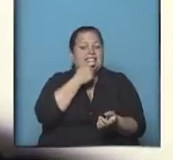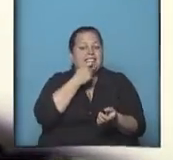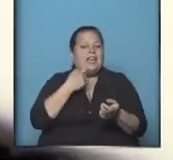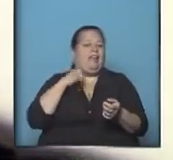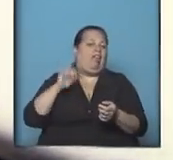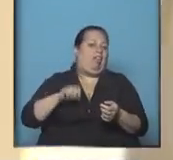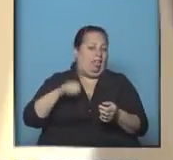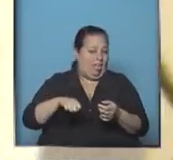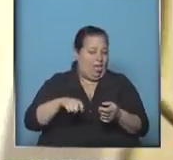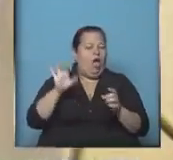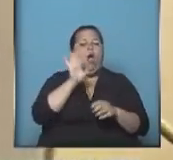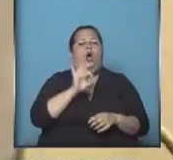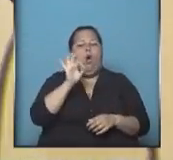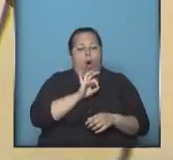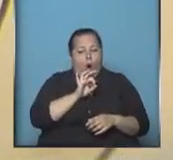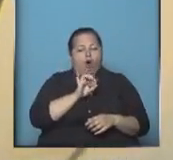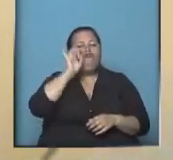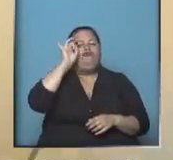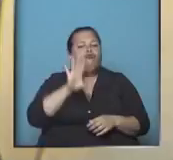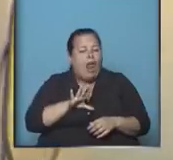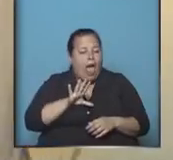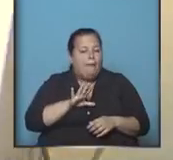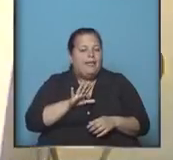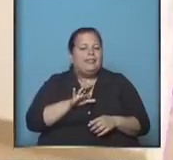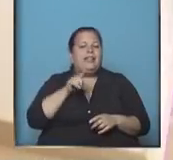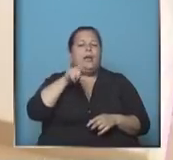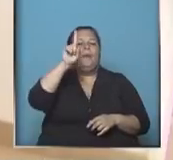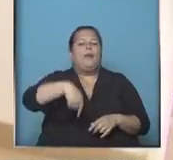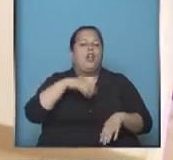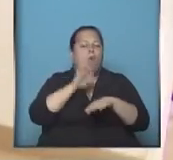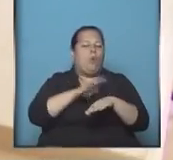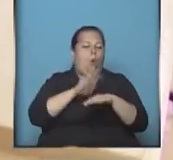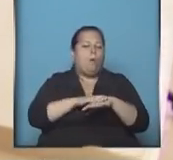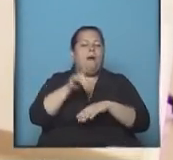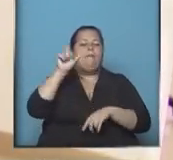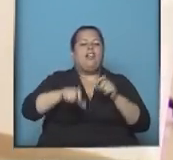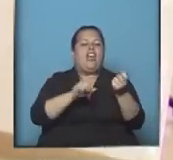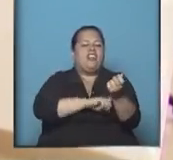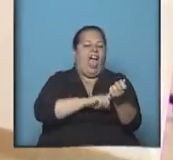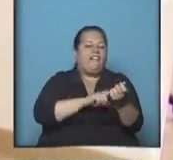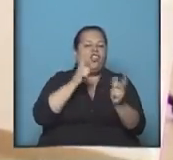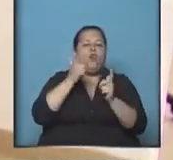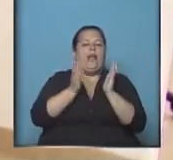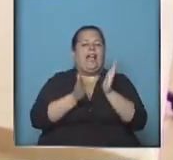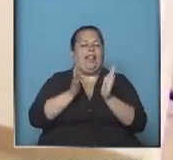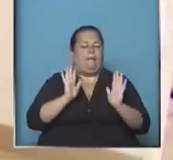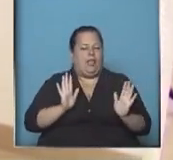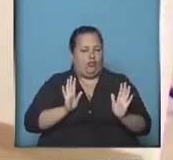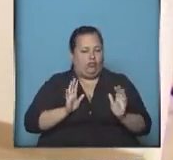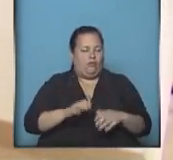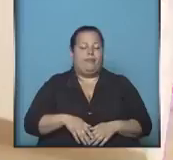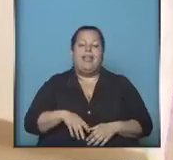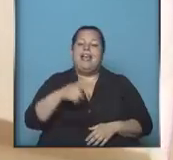controlar me adecuadamente o solamente esto es una consecuencia de aquel diabético que no se trata correspondientemente